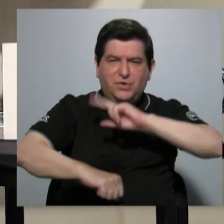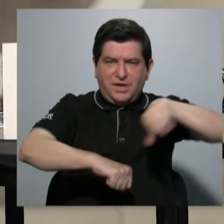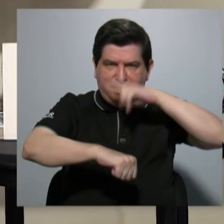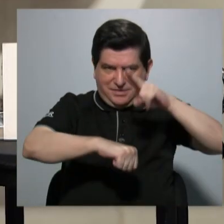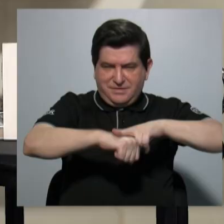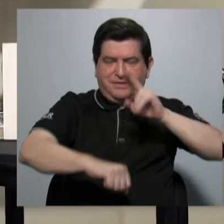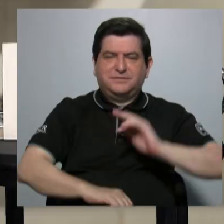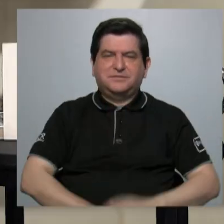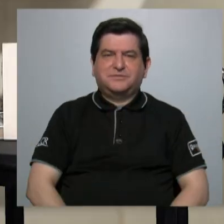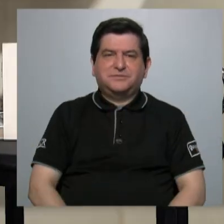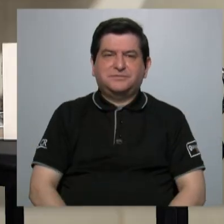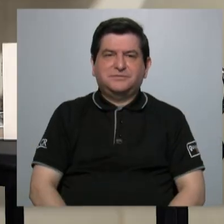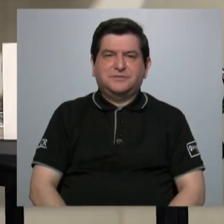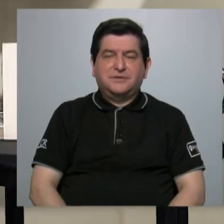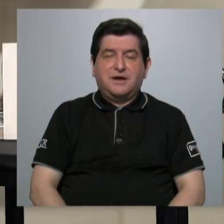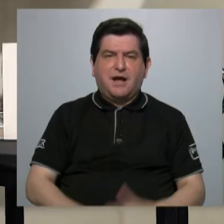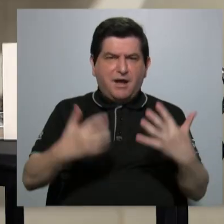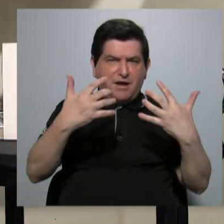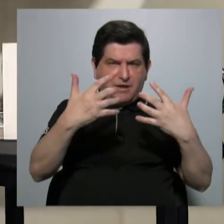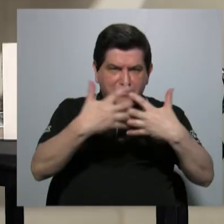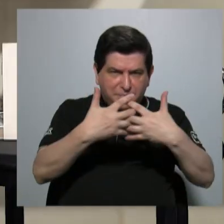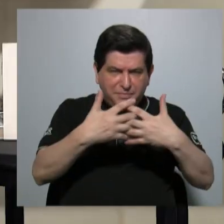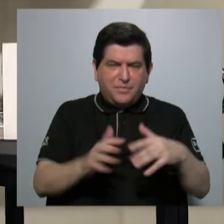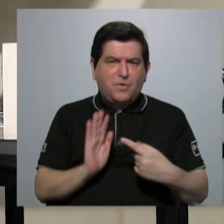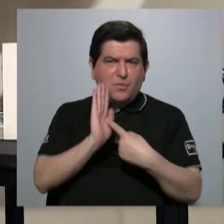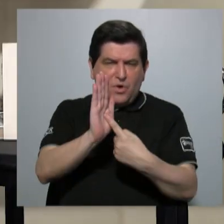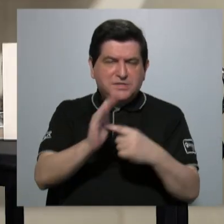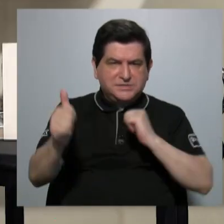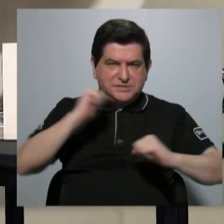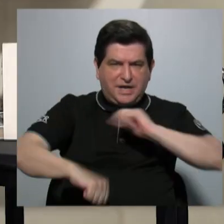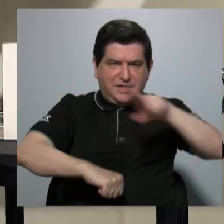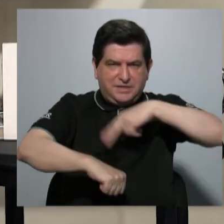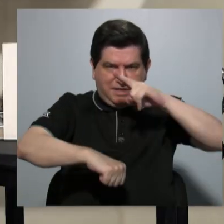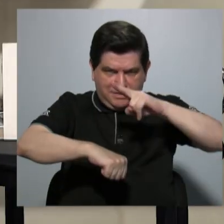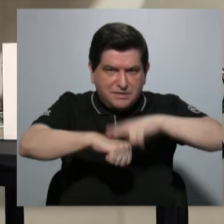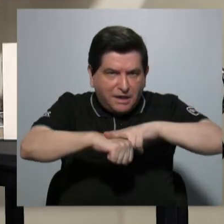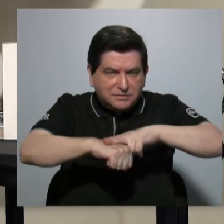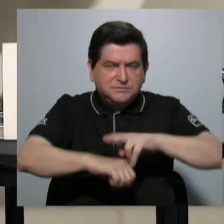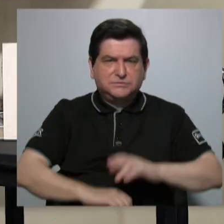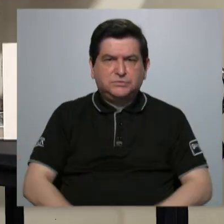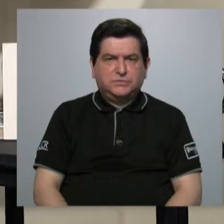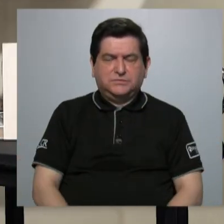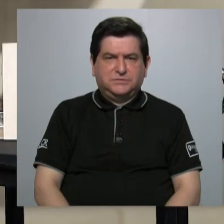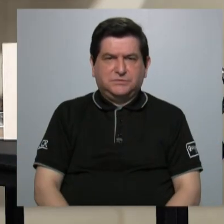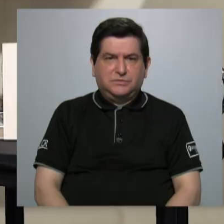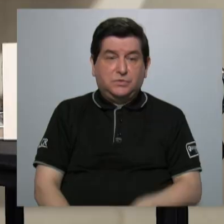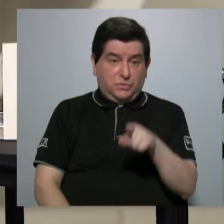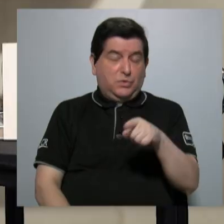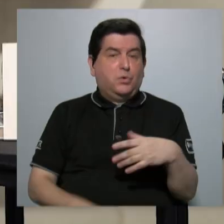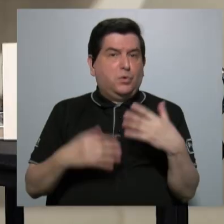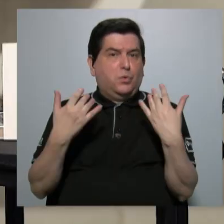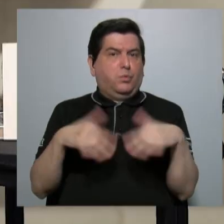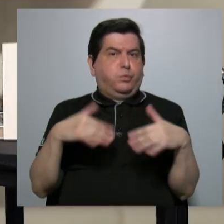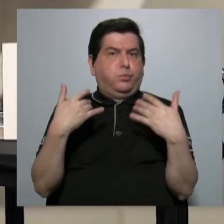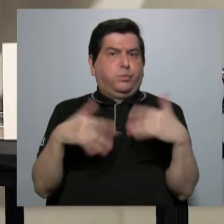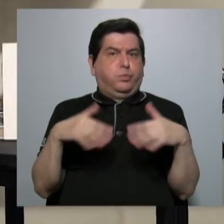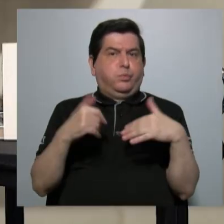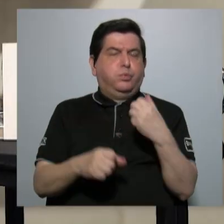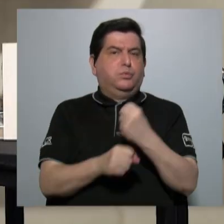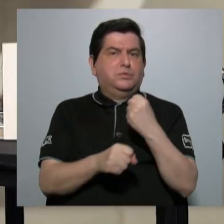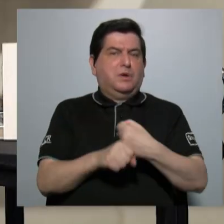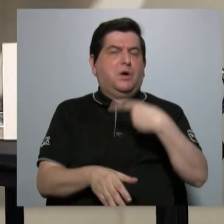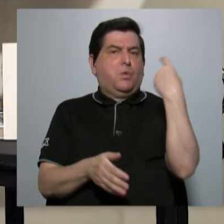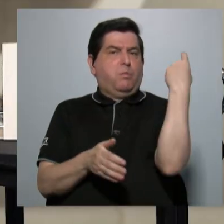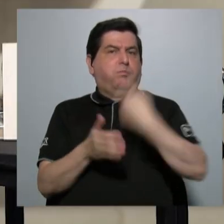música de cámara. Claro, montar un espectáculo en el Teatro Nacional era un... Palabras mayores.